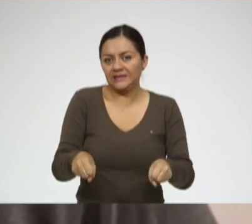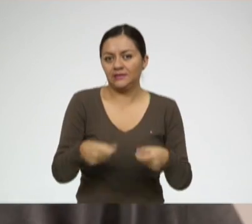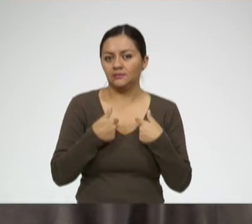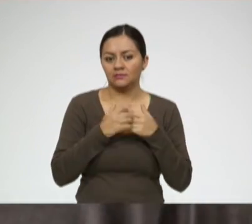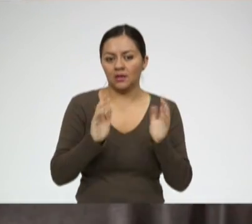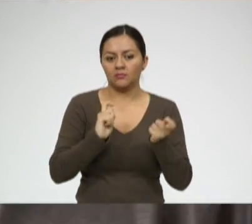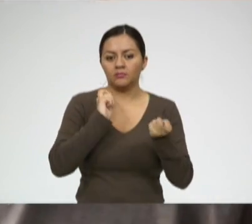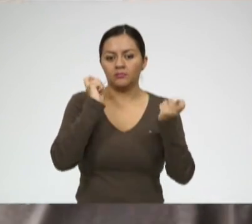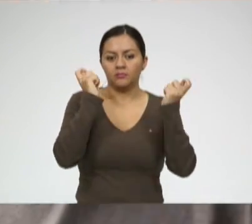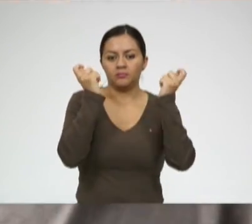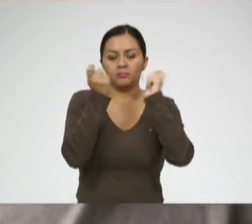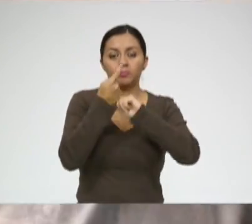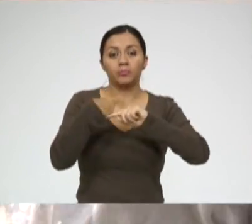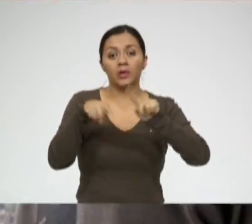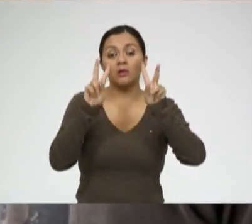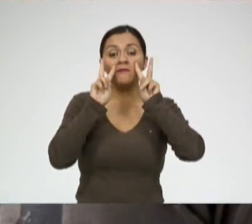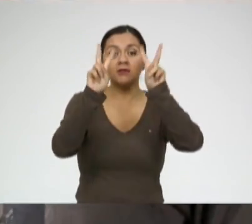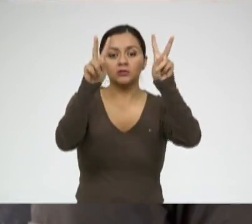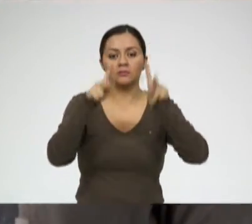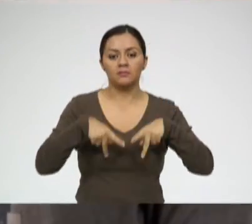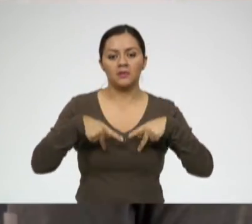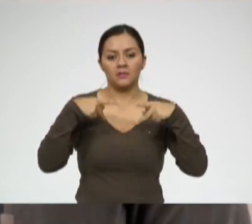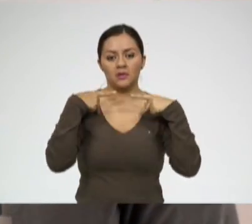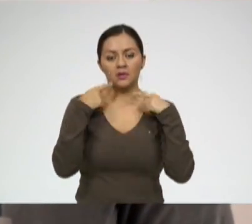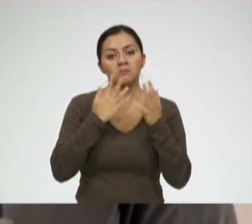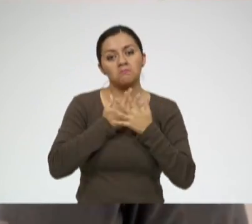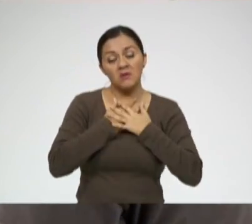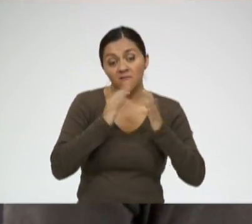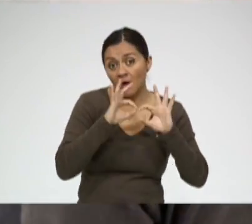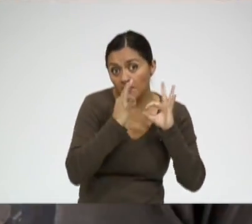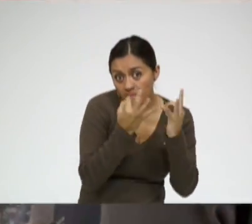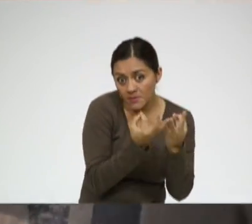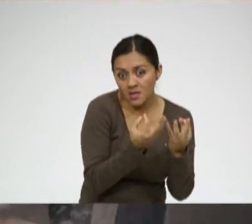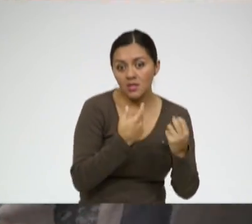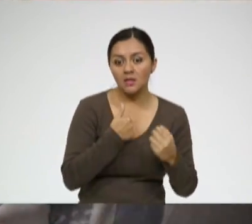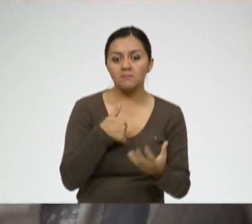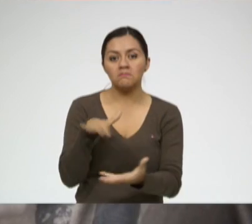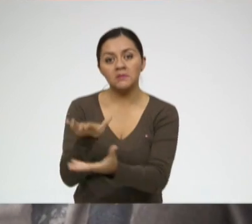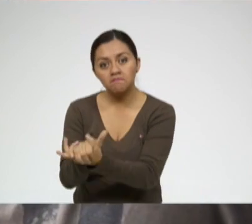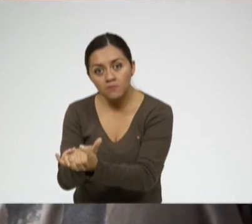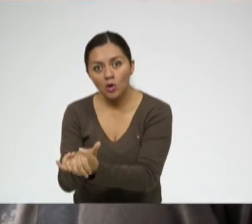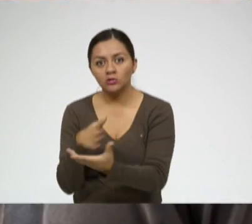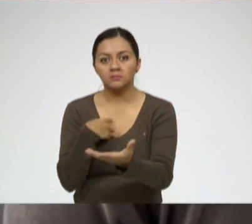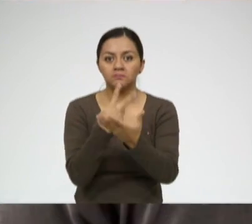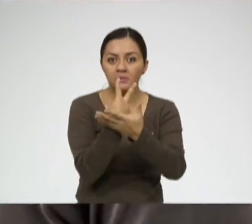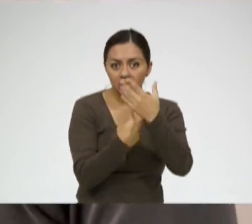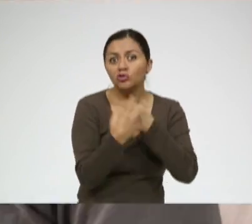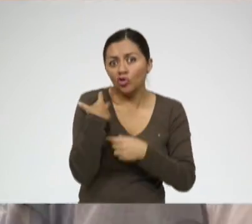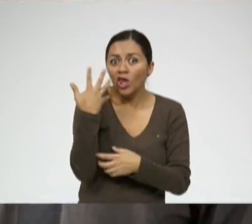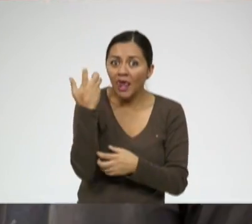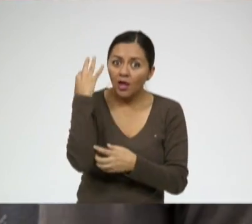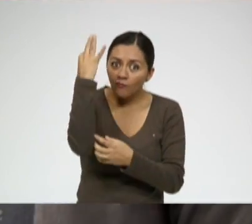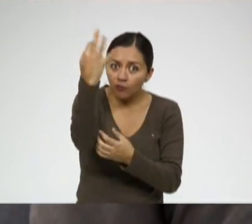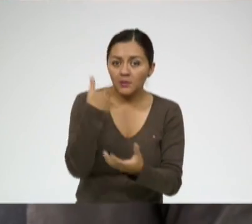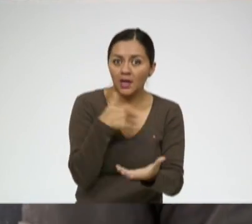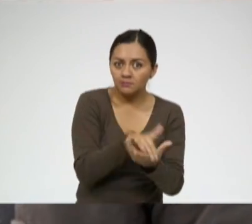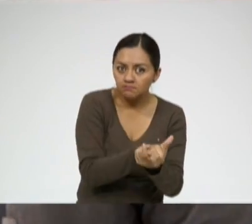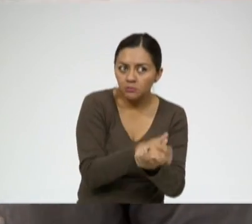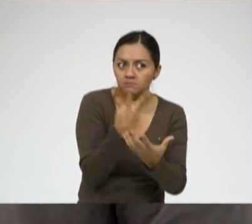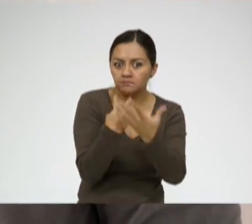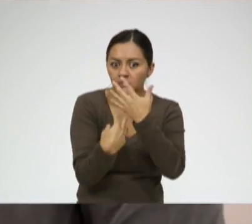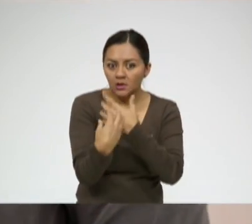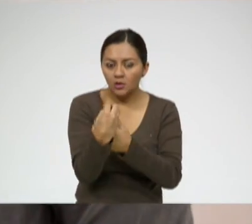tengo una nueva perspectiva de vida. Sí quiero tener mi familia, quiero tener mi esposa, quiero tener mis hijos. Yo voy a hacer